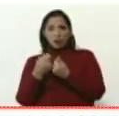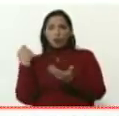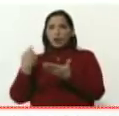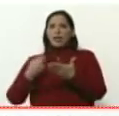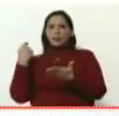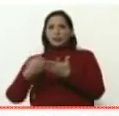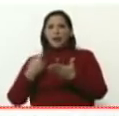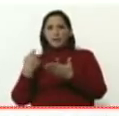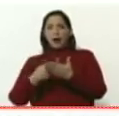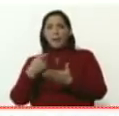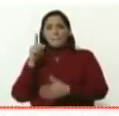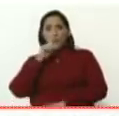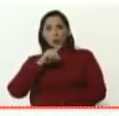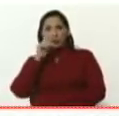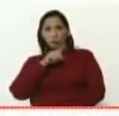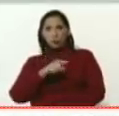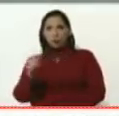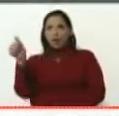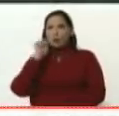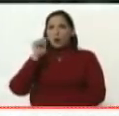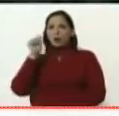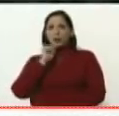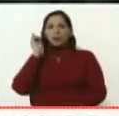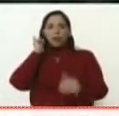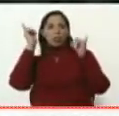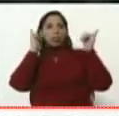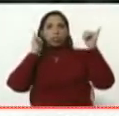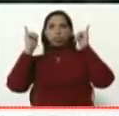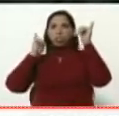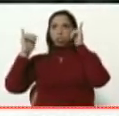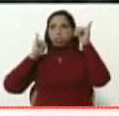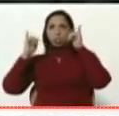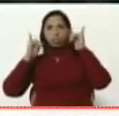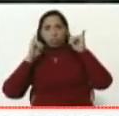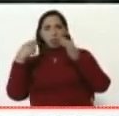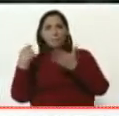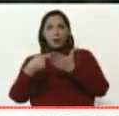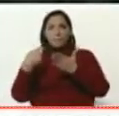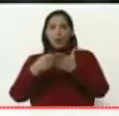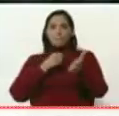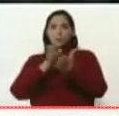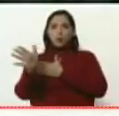en aguardiente, en discotecas, que gastaban en tiendas